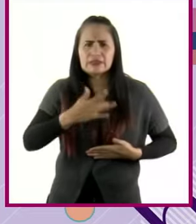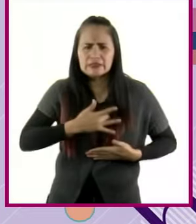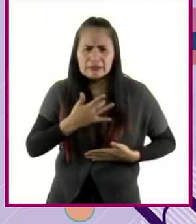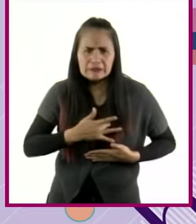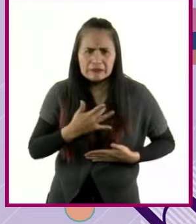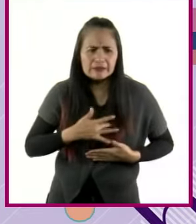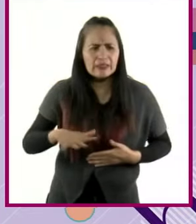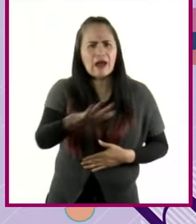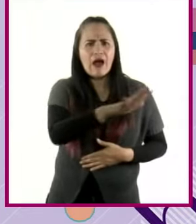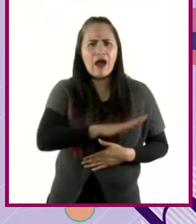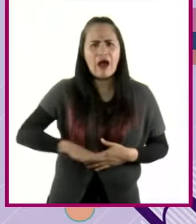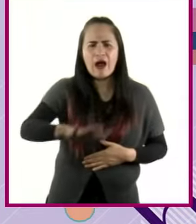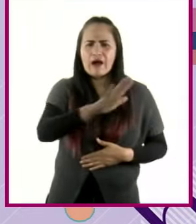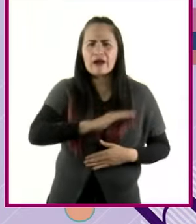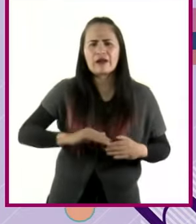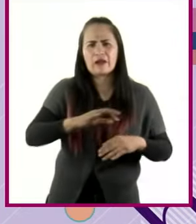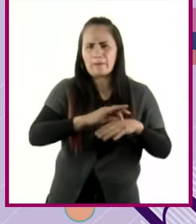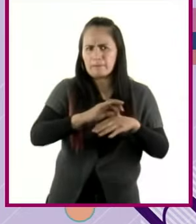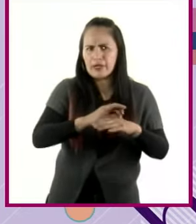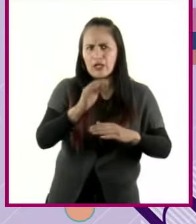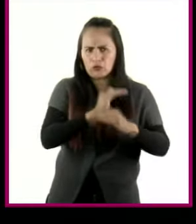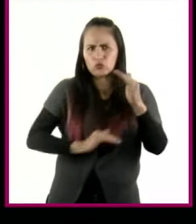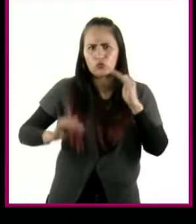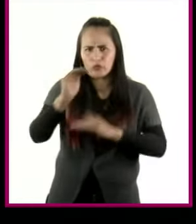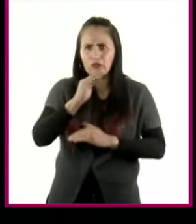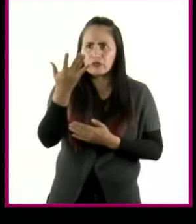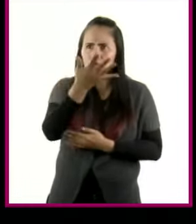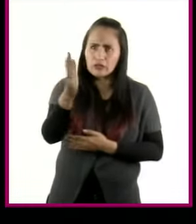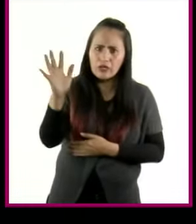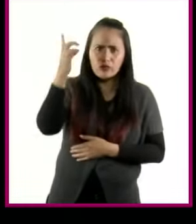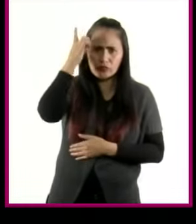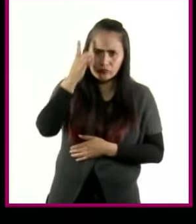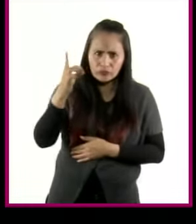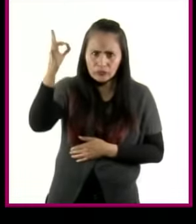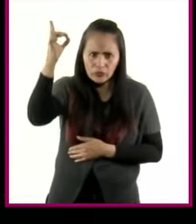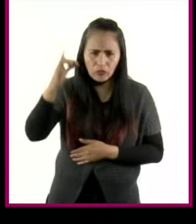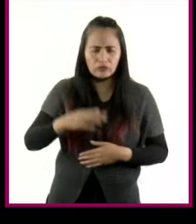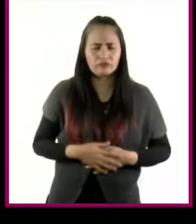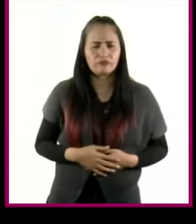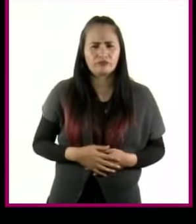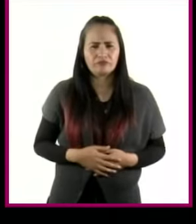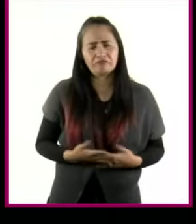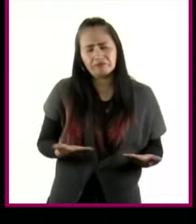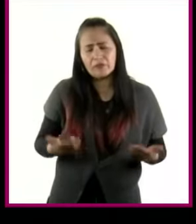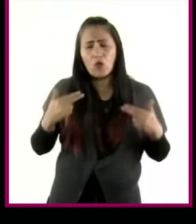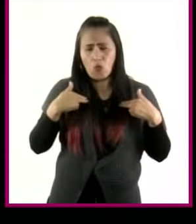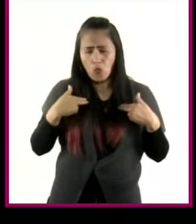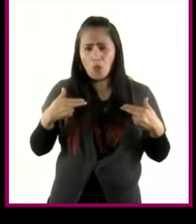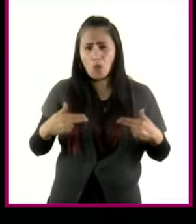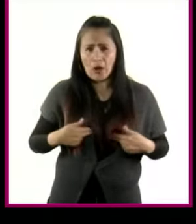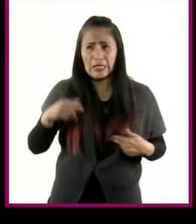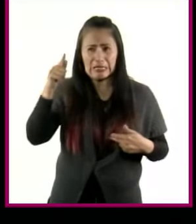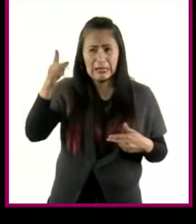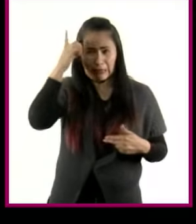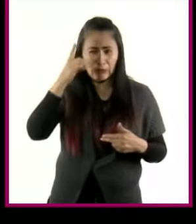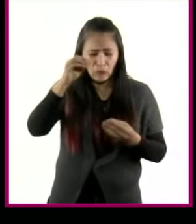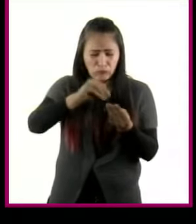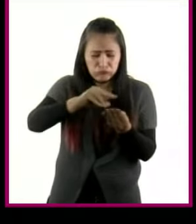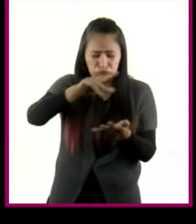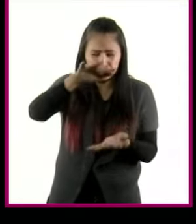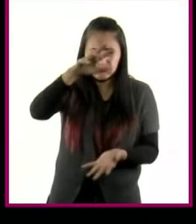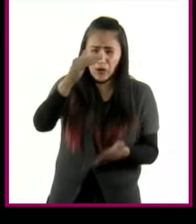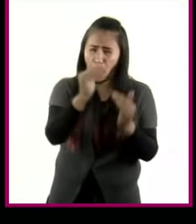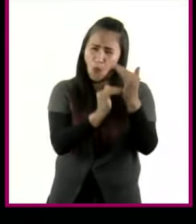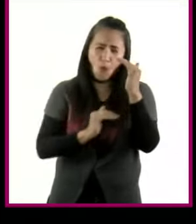realidades superiores que son divinas. El hecho de que el ser humano sea la mayor maravilla de la creación